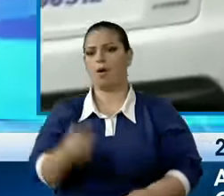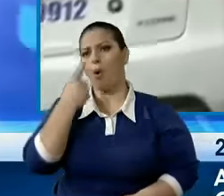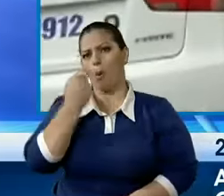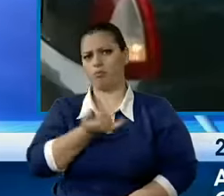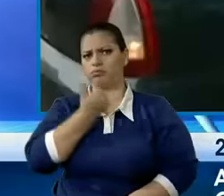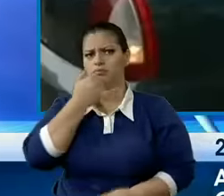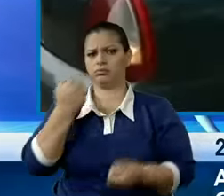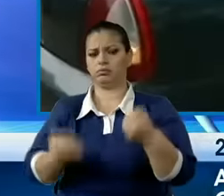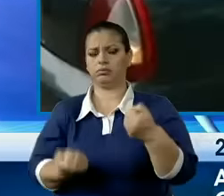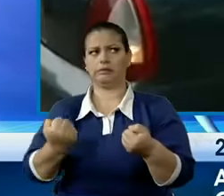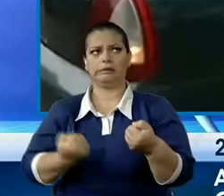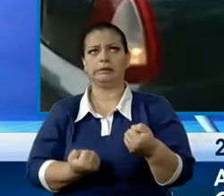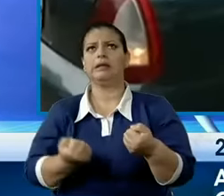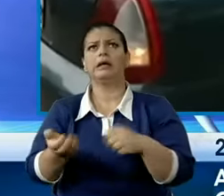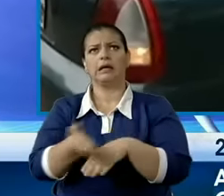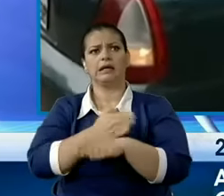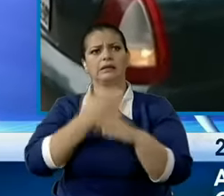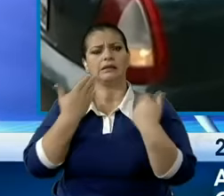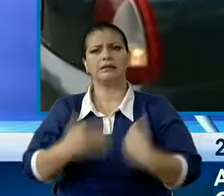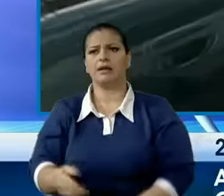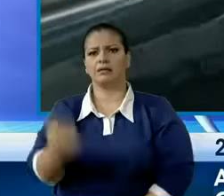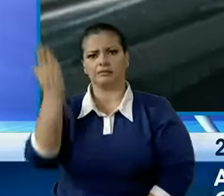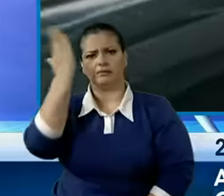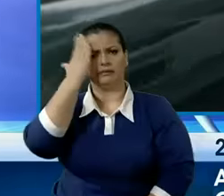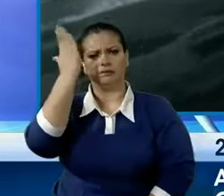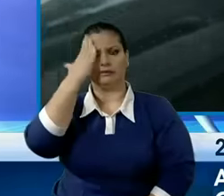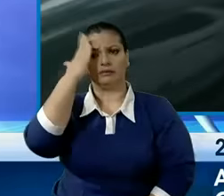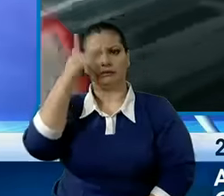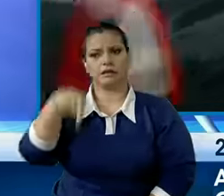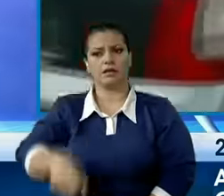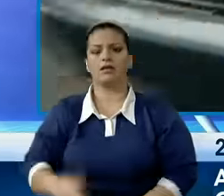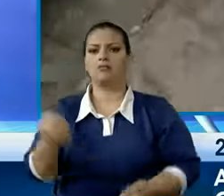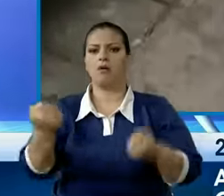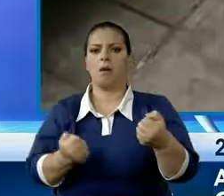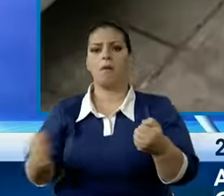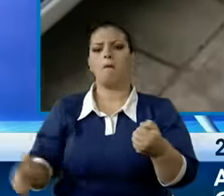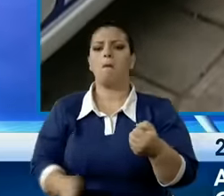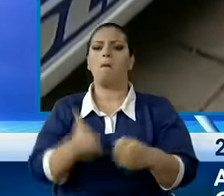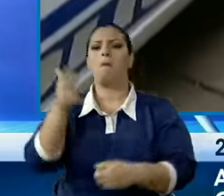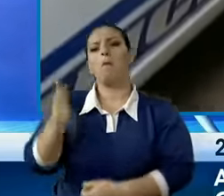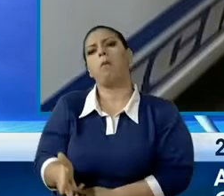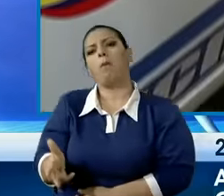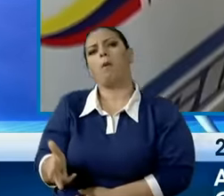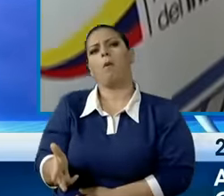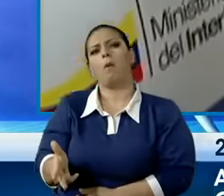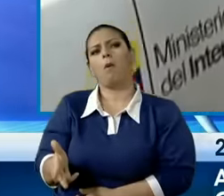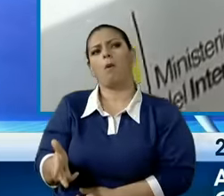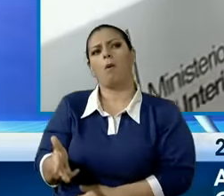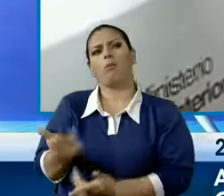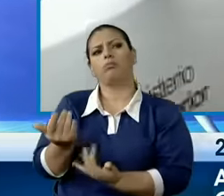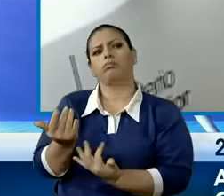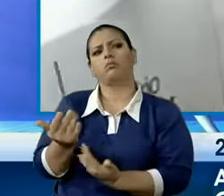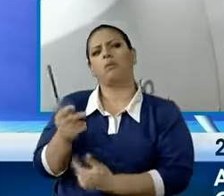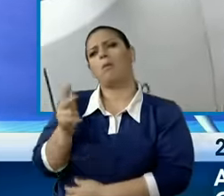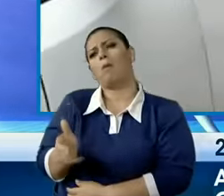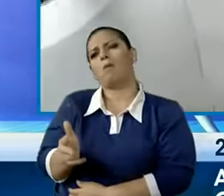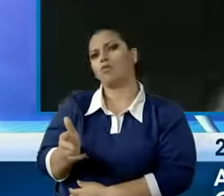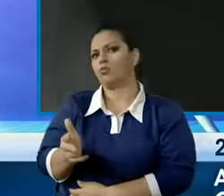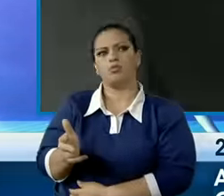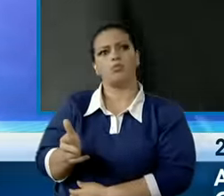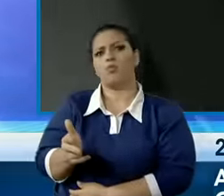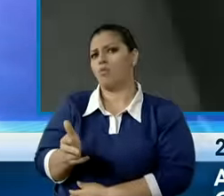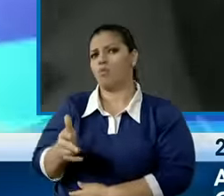sabe que está transgrediendo la ley. Y esa avenida tuvo una difusión por todos los medios de comunicación y por